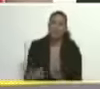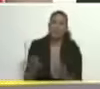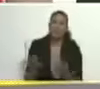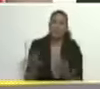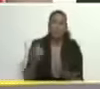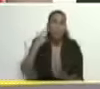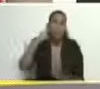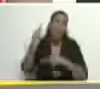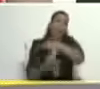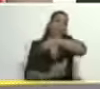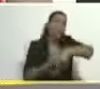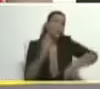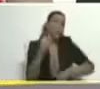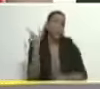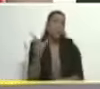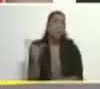bajo la revolución bolivariana.